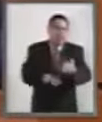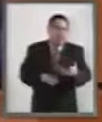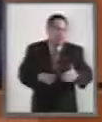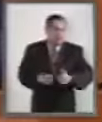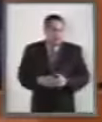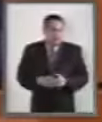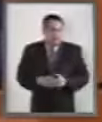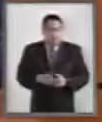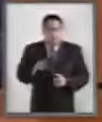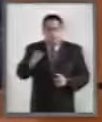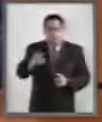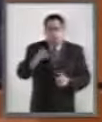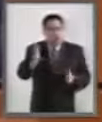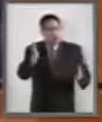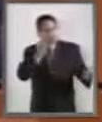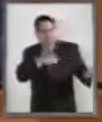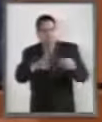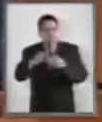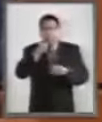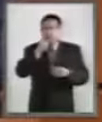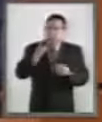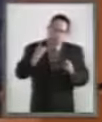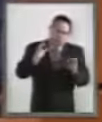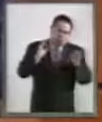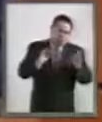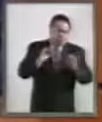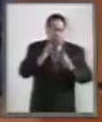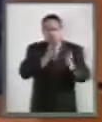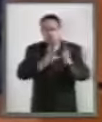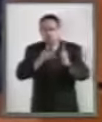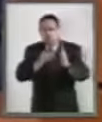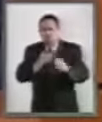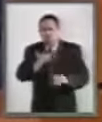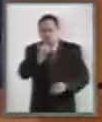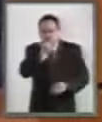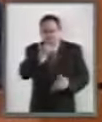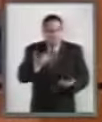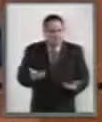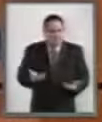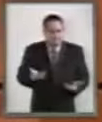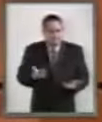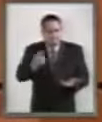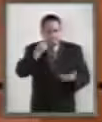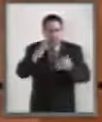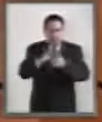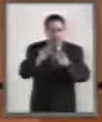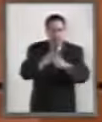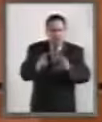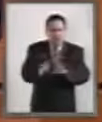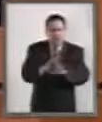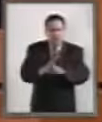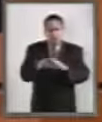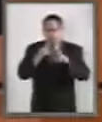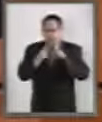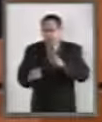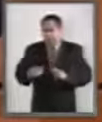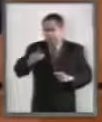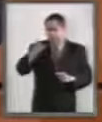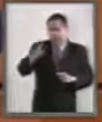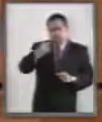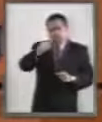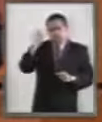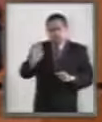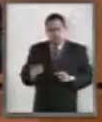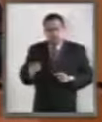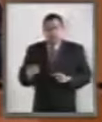Respecto a lo que va a crecer, dice, vamos a crecer tanto, cuando las provisiones del crecimiento son del 3% al